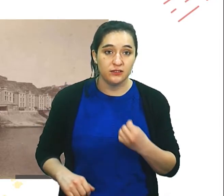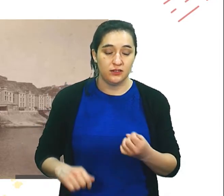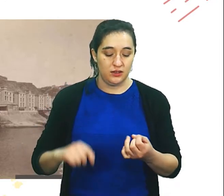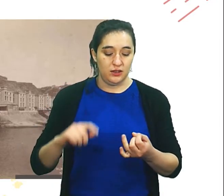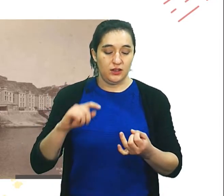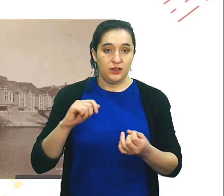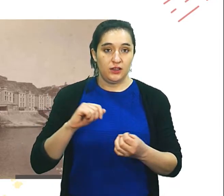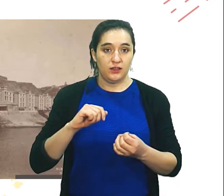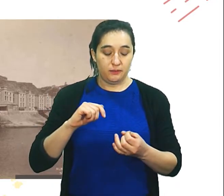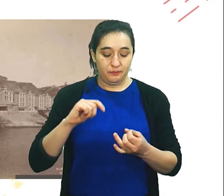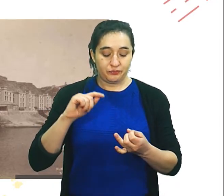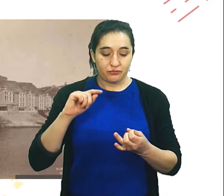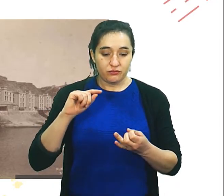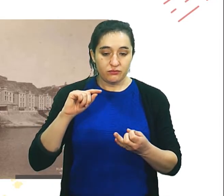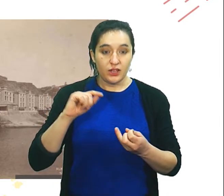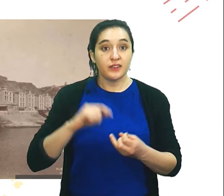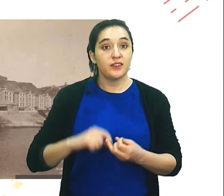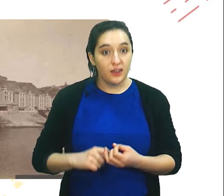España,